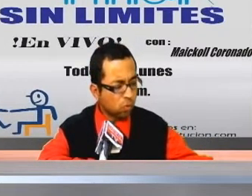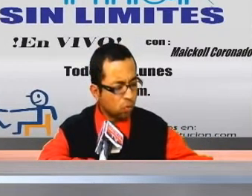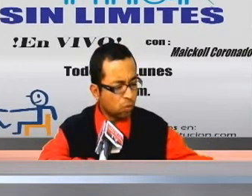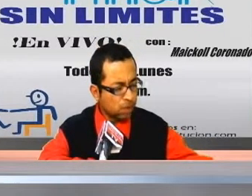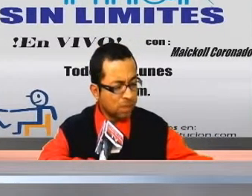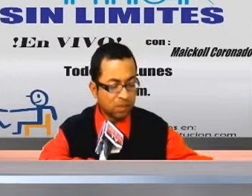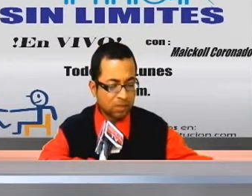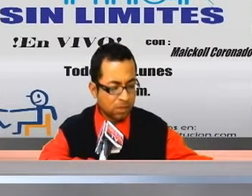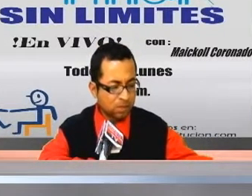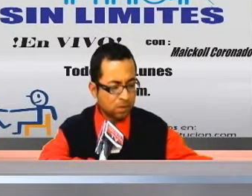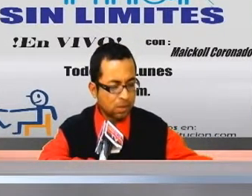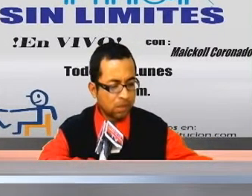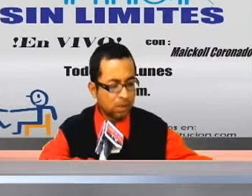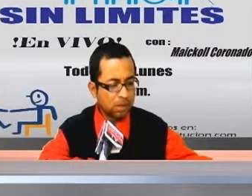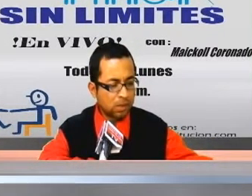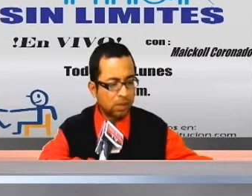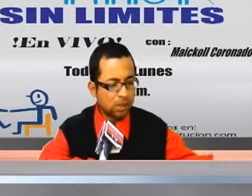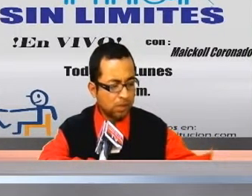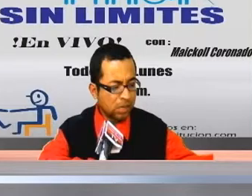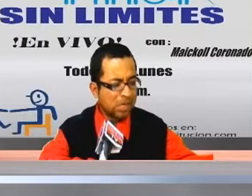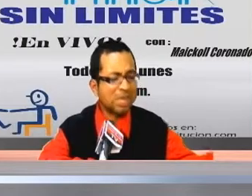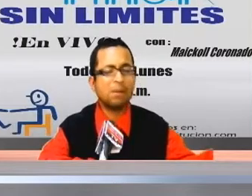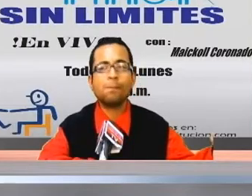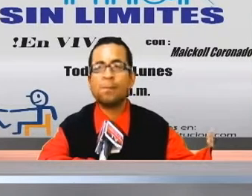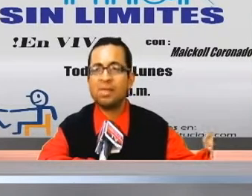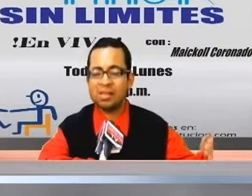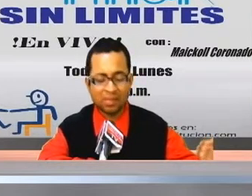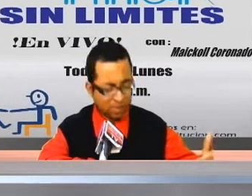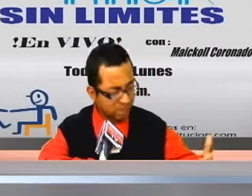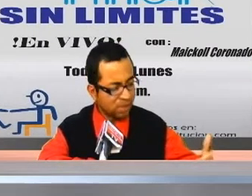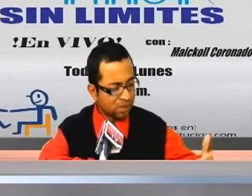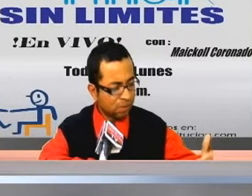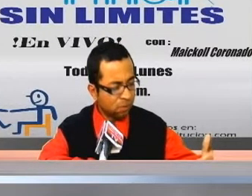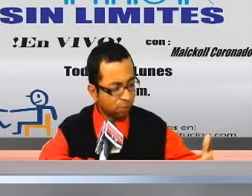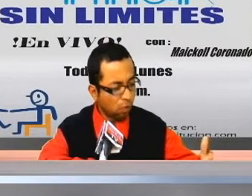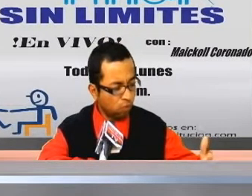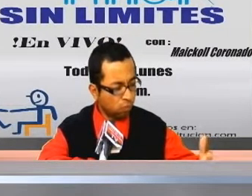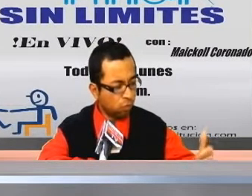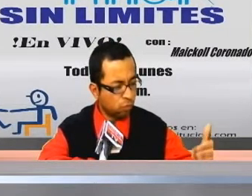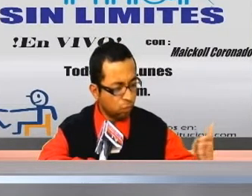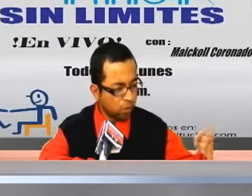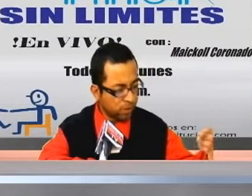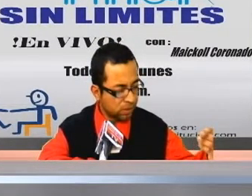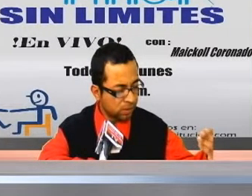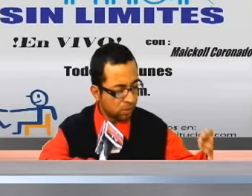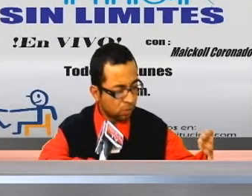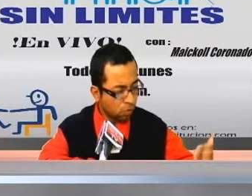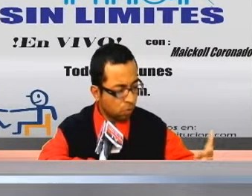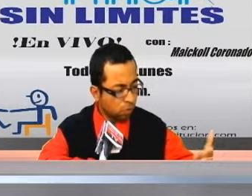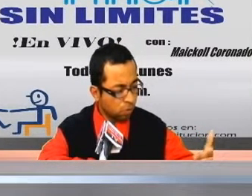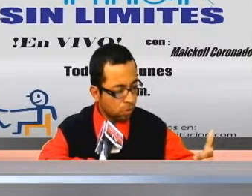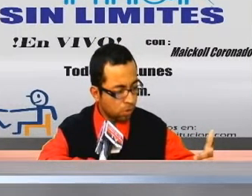conmemorando este 16 y mediante este fórum,